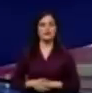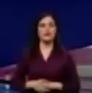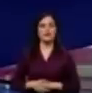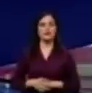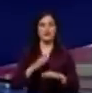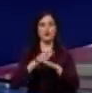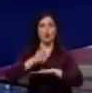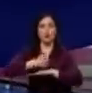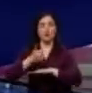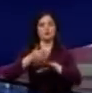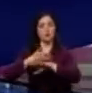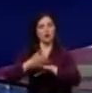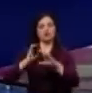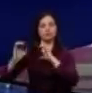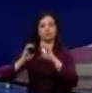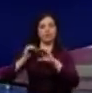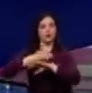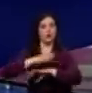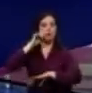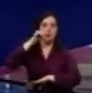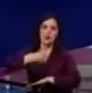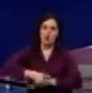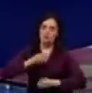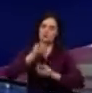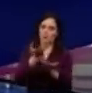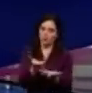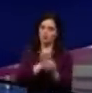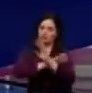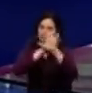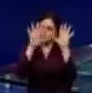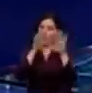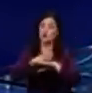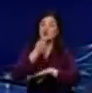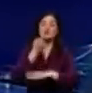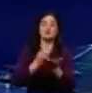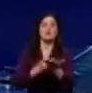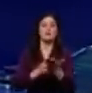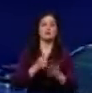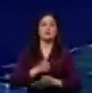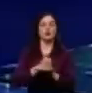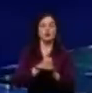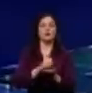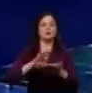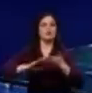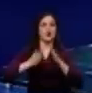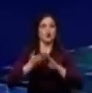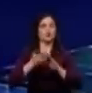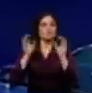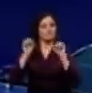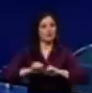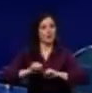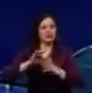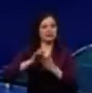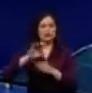hablar con la autoridad y al mediodía y mañana también les tendremos la información de lo que dicen las autoridades y cómo ayudamos a esta comunidad para que no